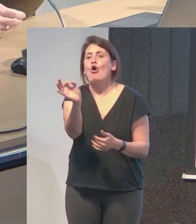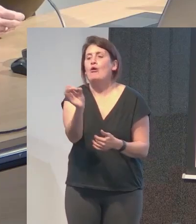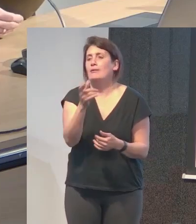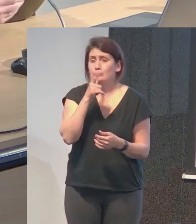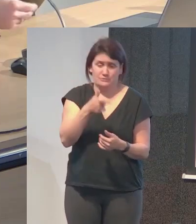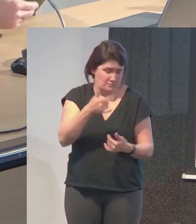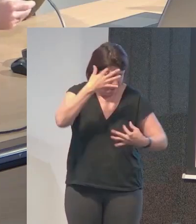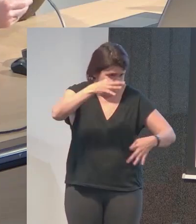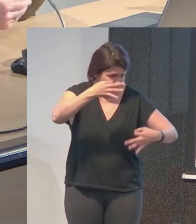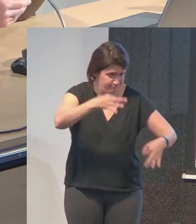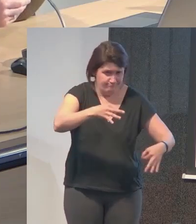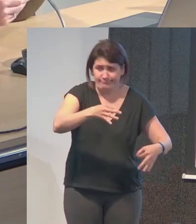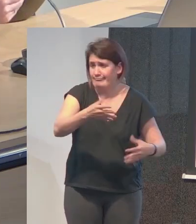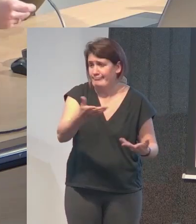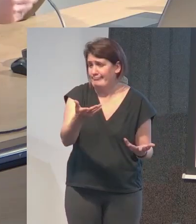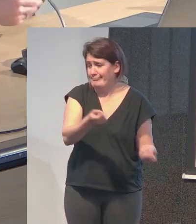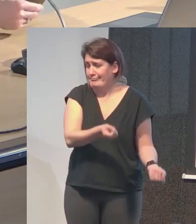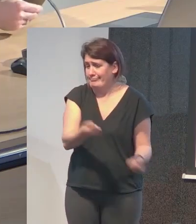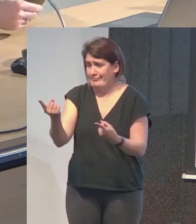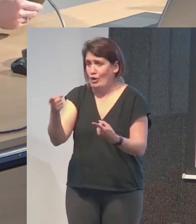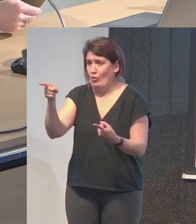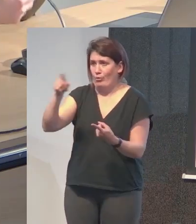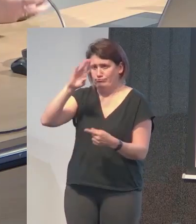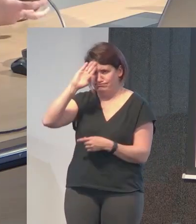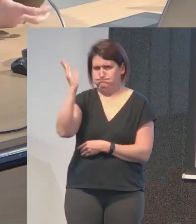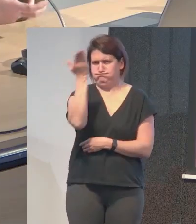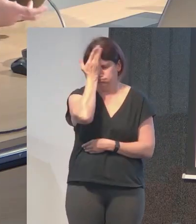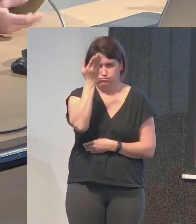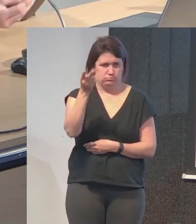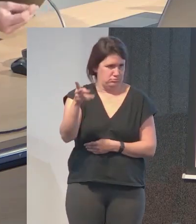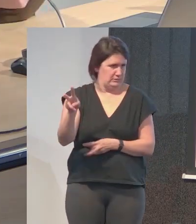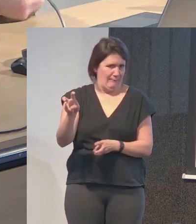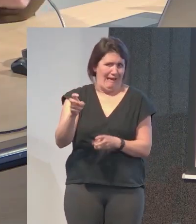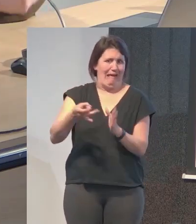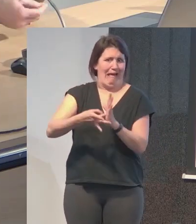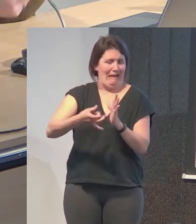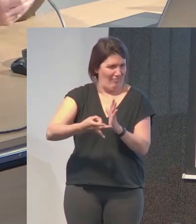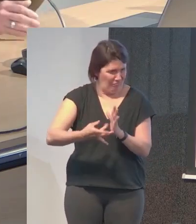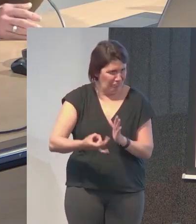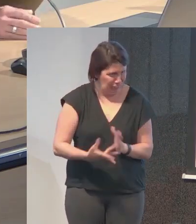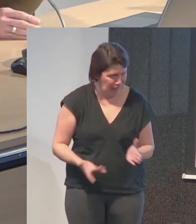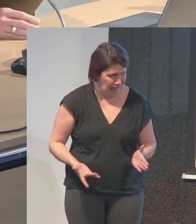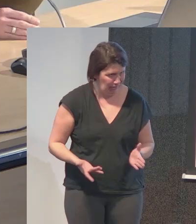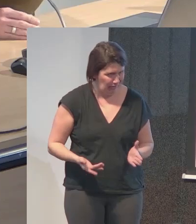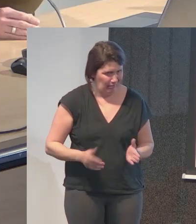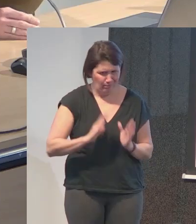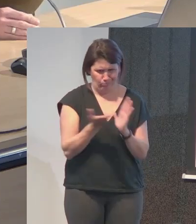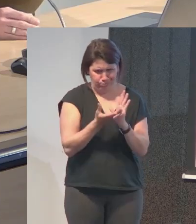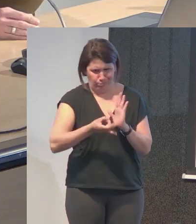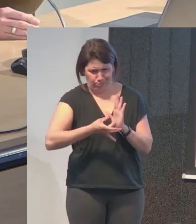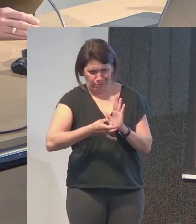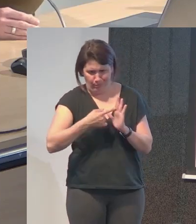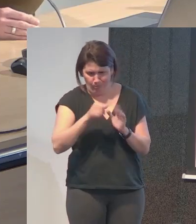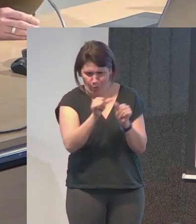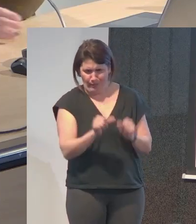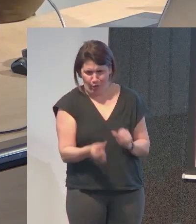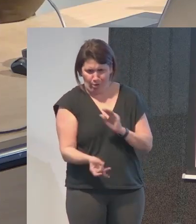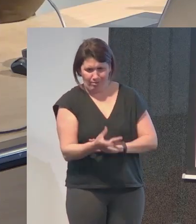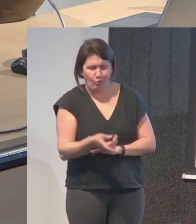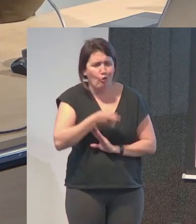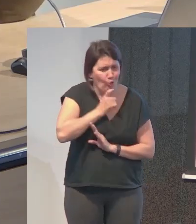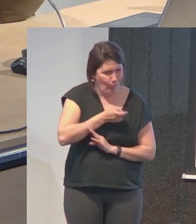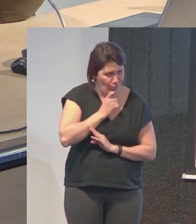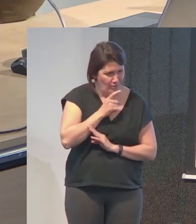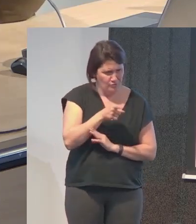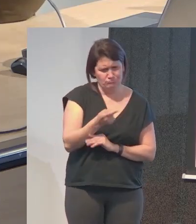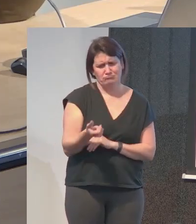obviamente eso va a tener un impacto sobre la calidad del modelo que genera.